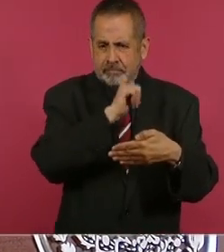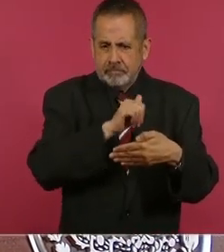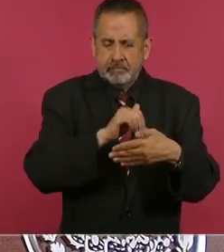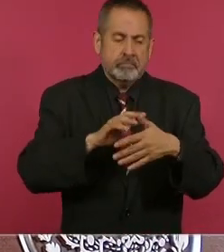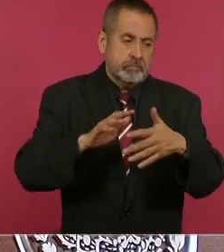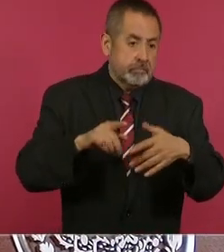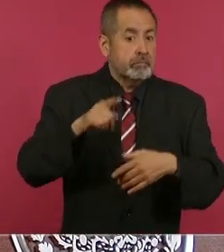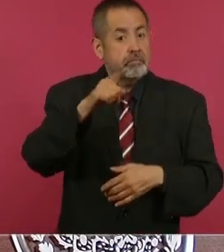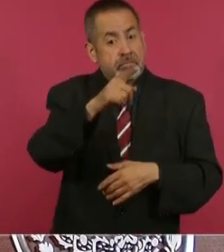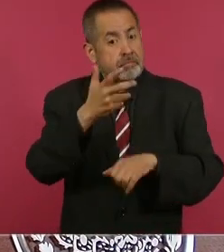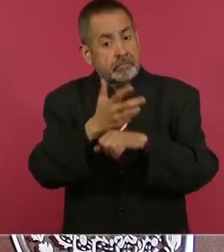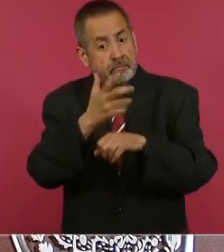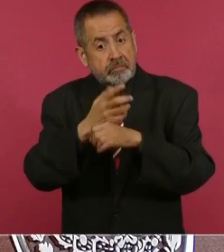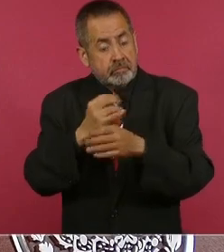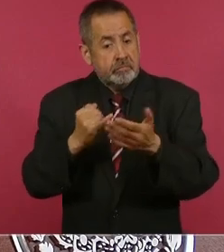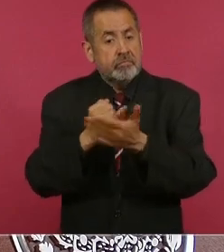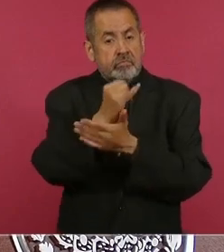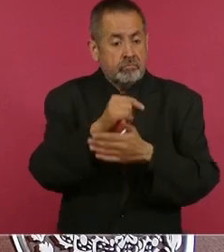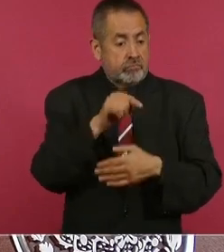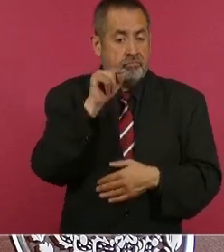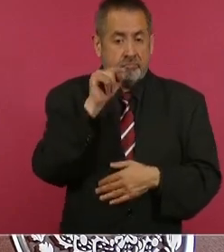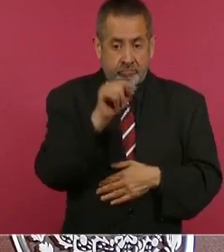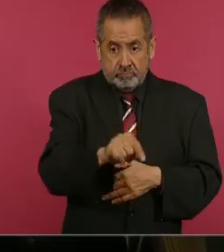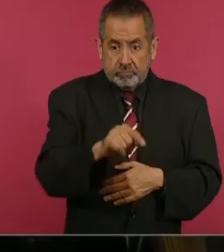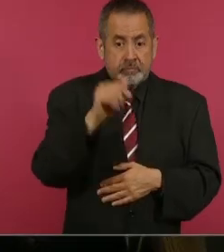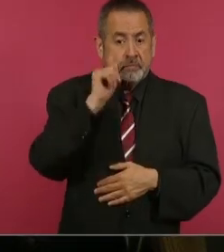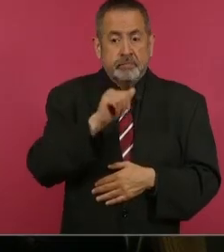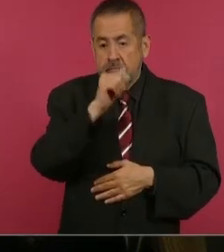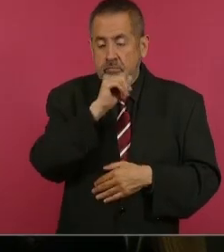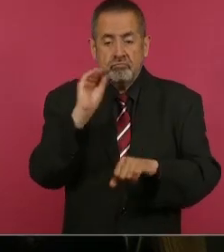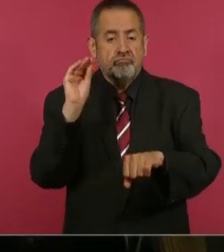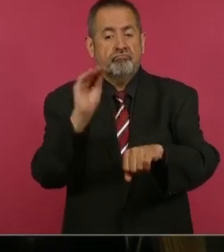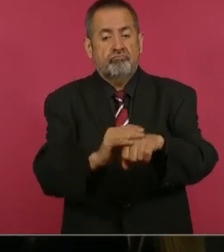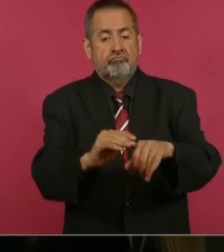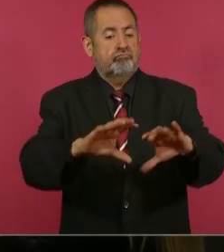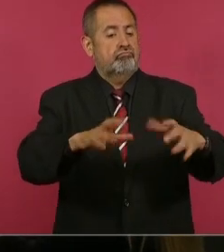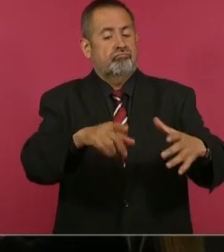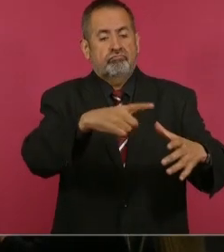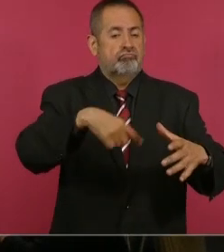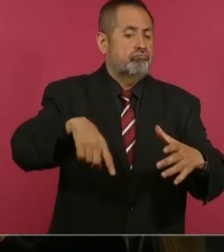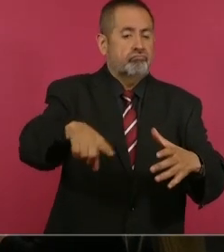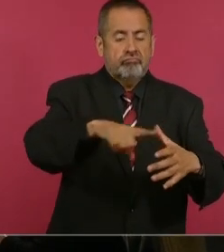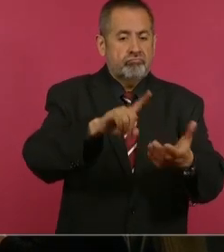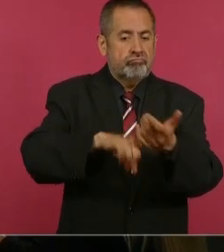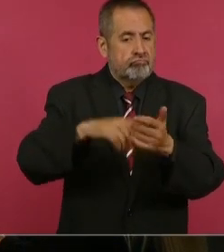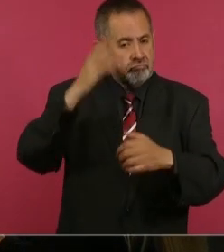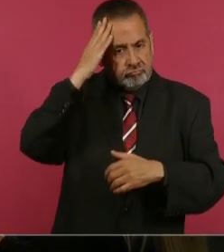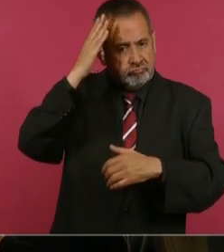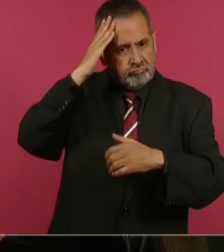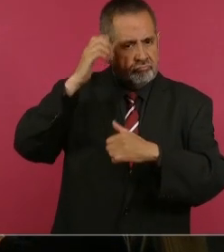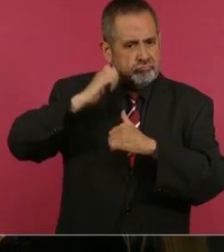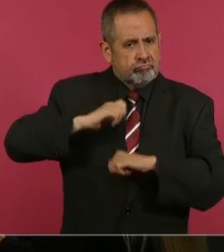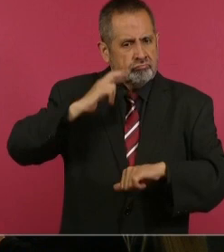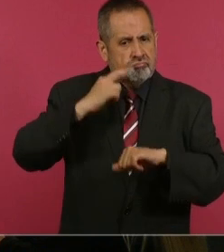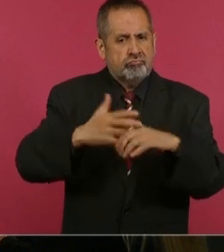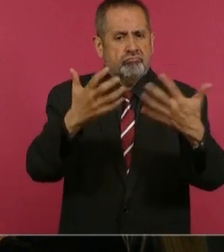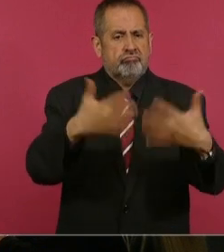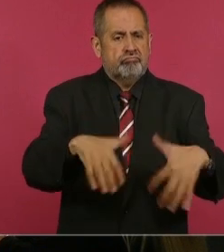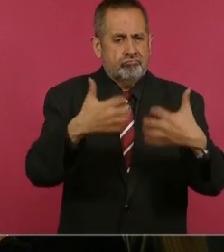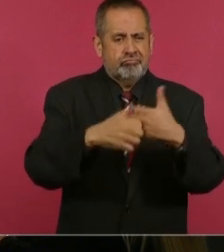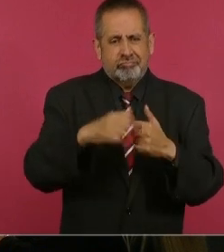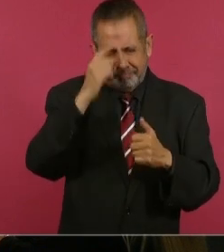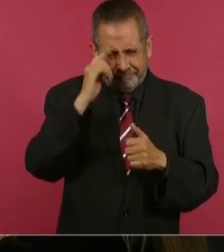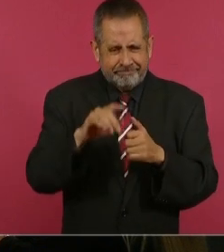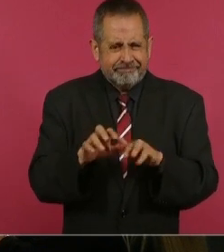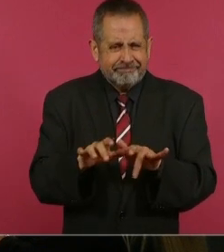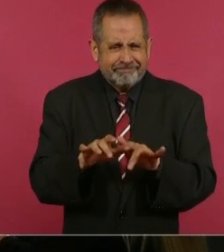Estados Unidos establezca en Arizona su centro de producción de